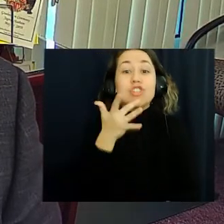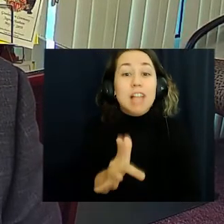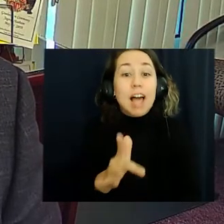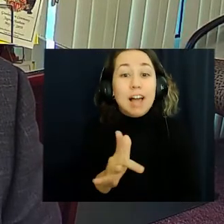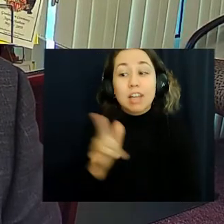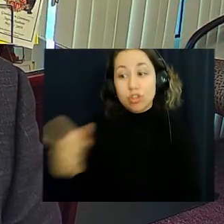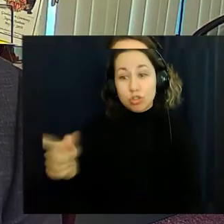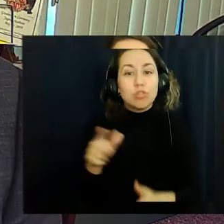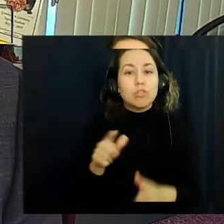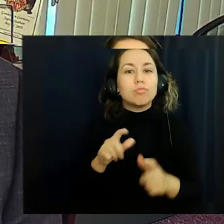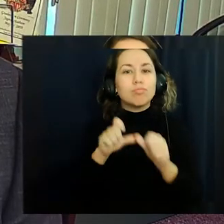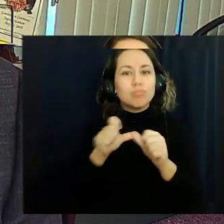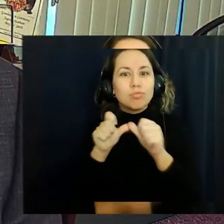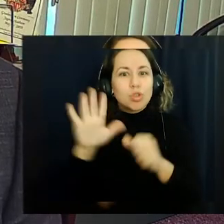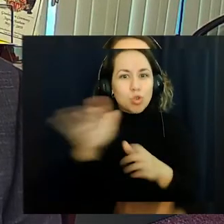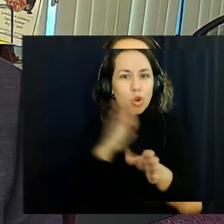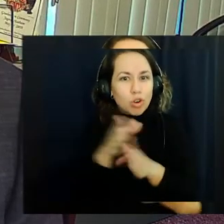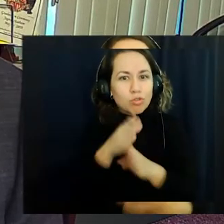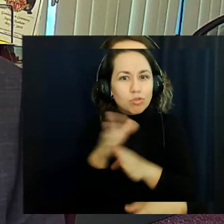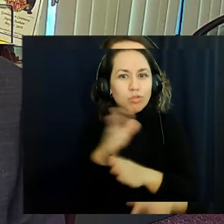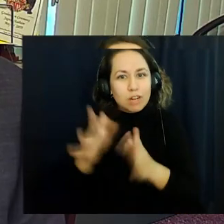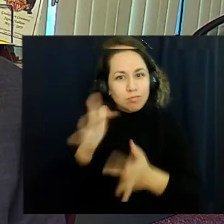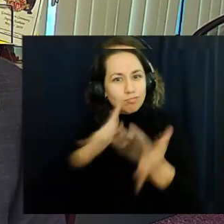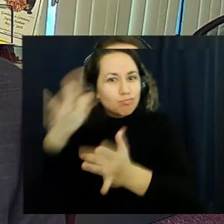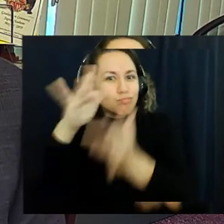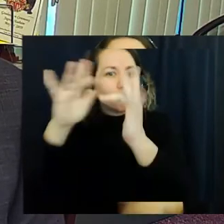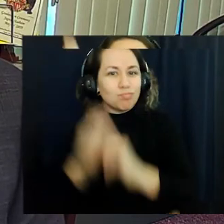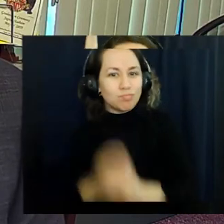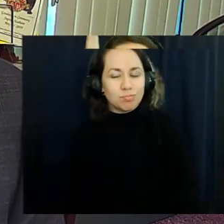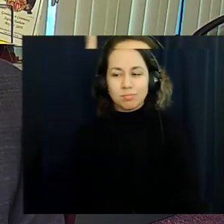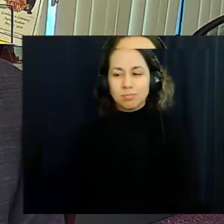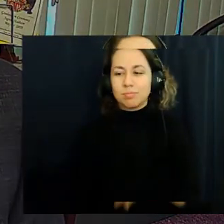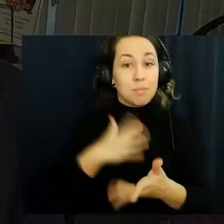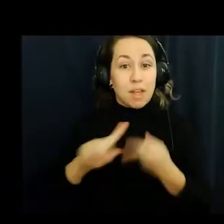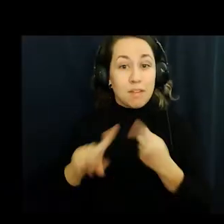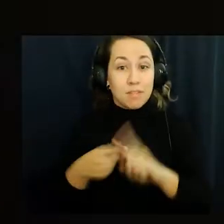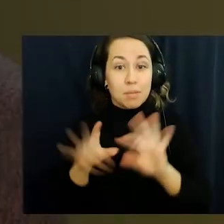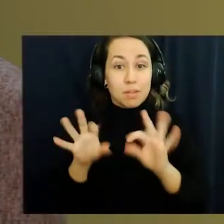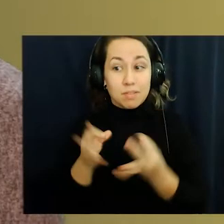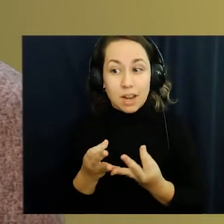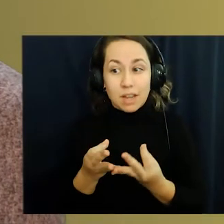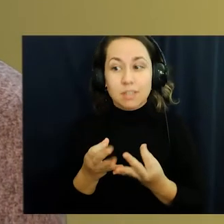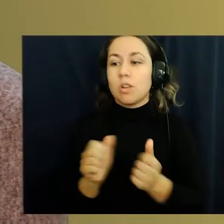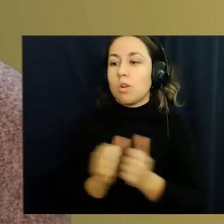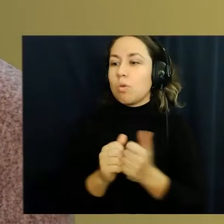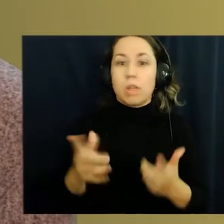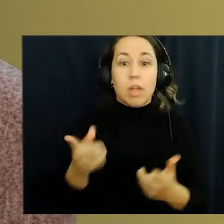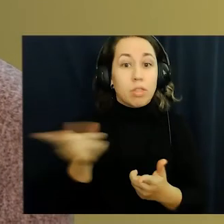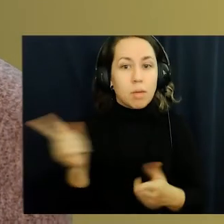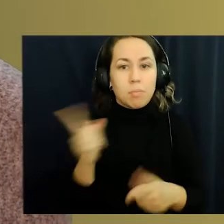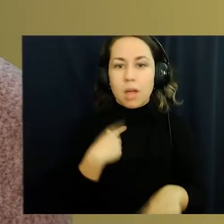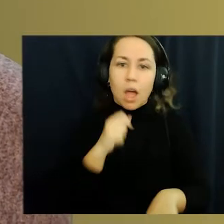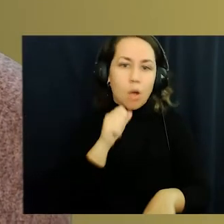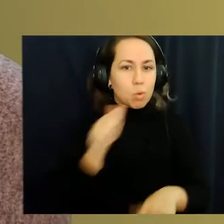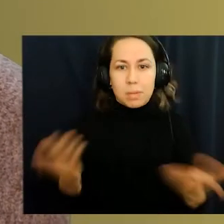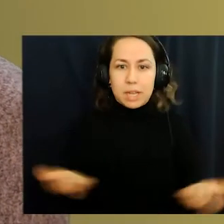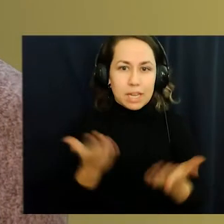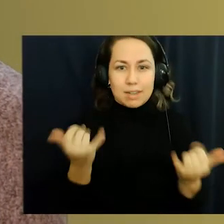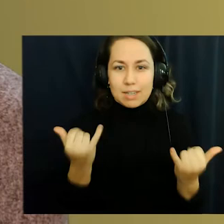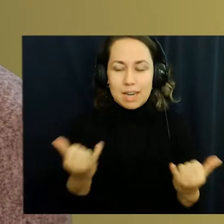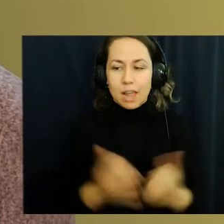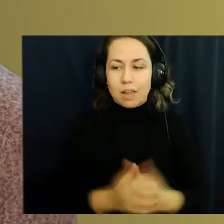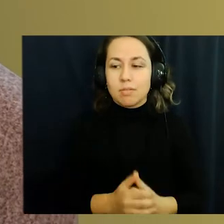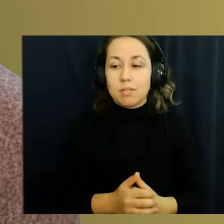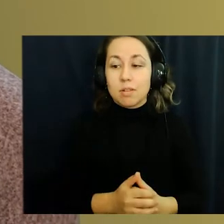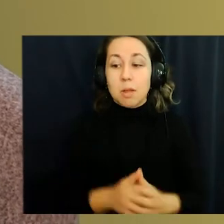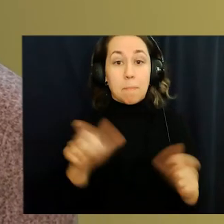logros cuando vayan a su carrera y universidad. Una vez más, gracias y buenas noches. Quiero agradecer a mis hermanos y padres, mi familia, amigos.